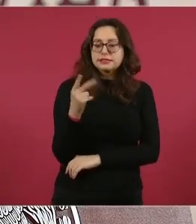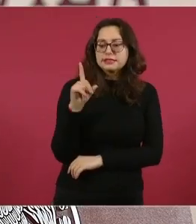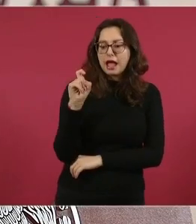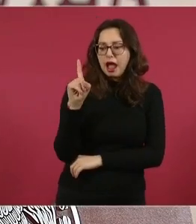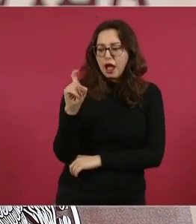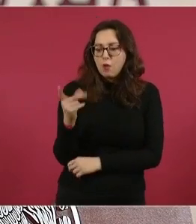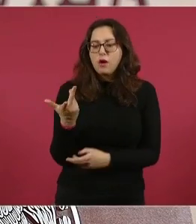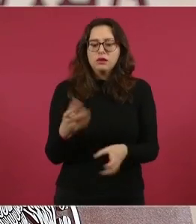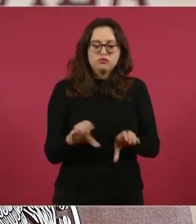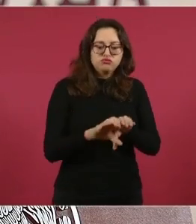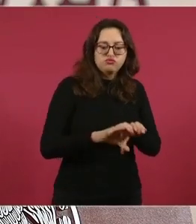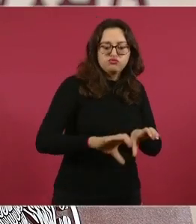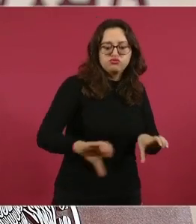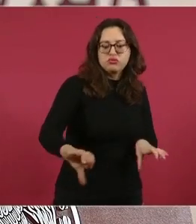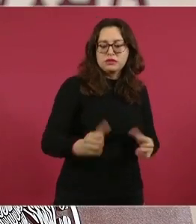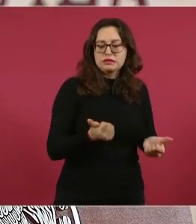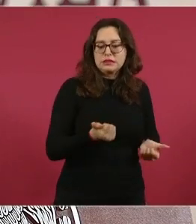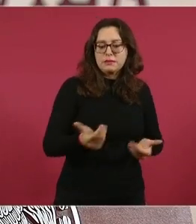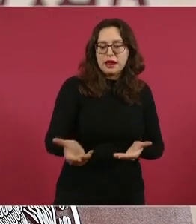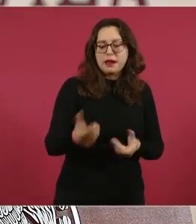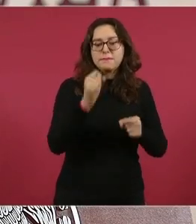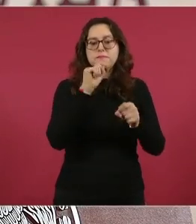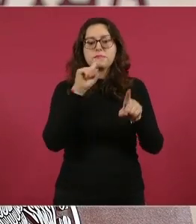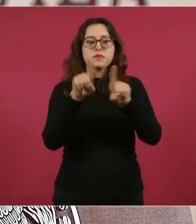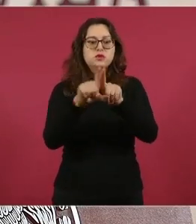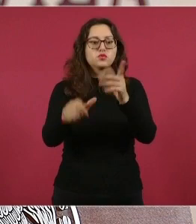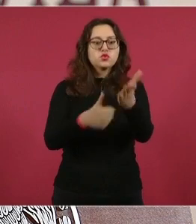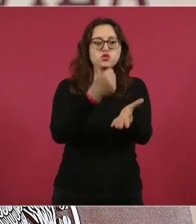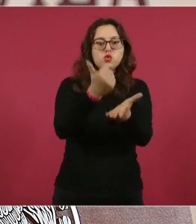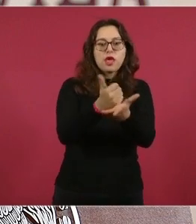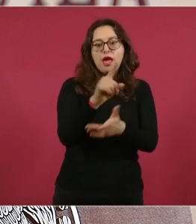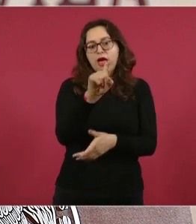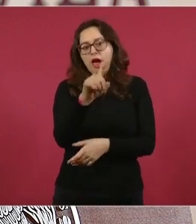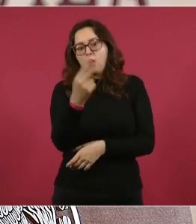nuestros ingenieros están poniendo ahí su profesionalismo.